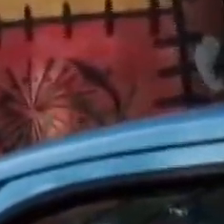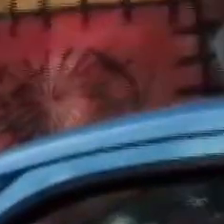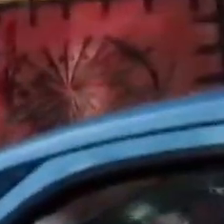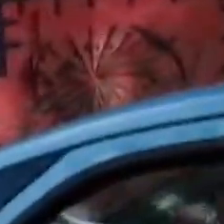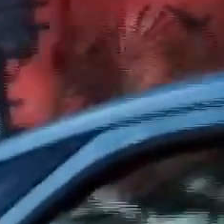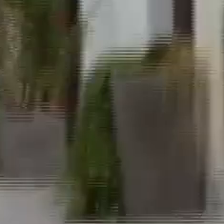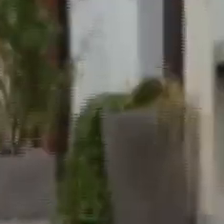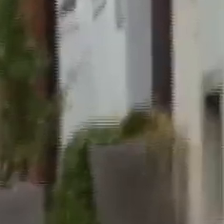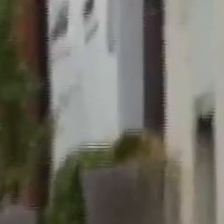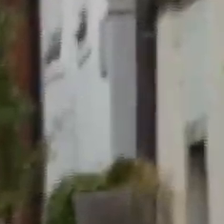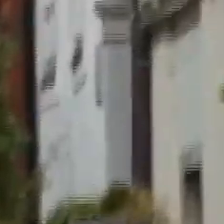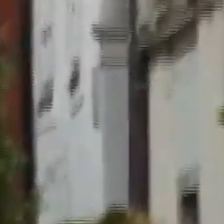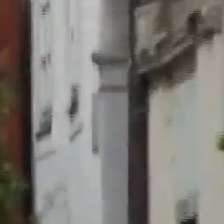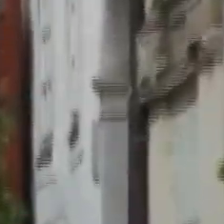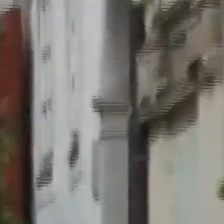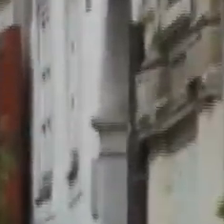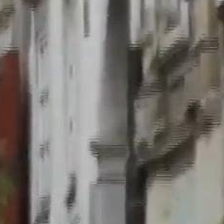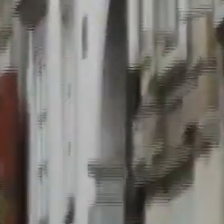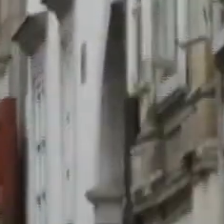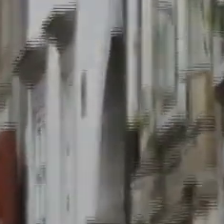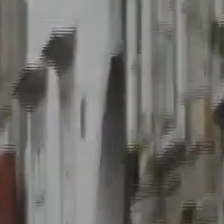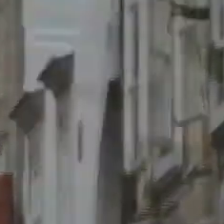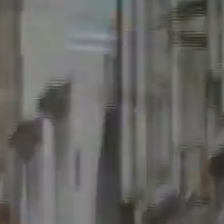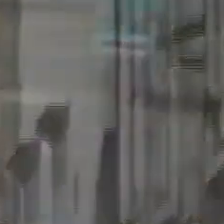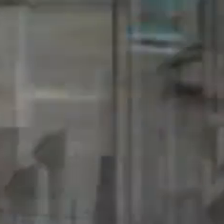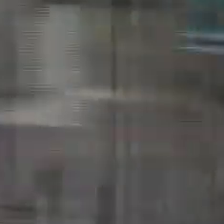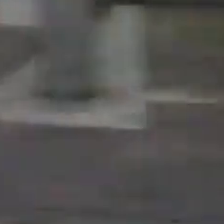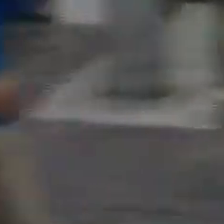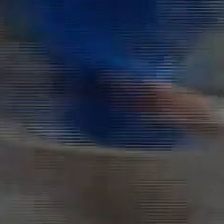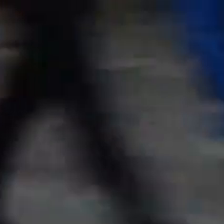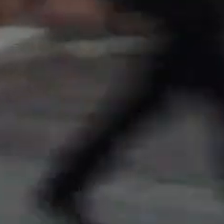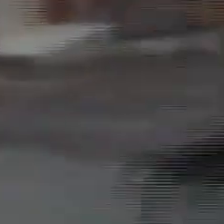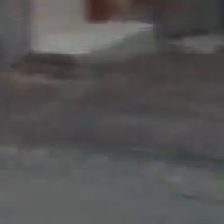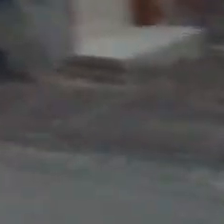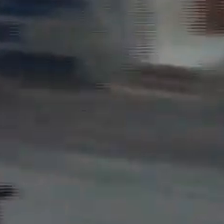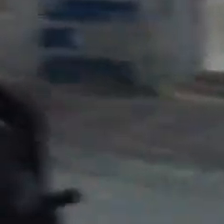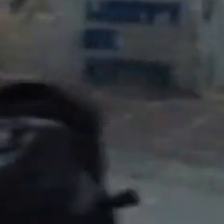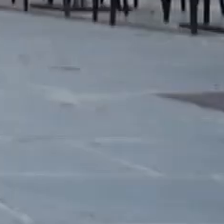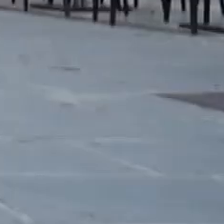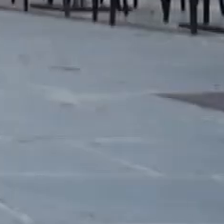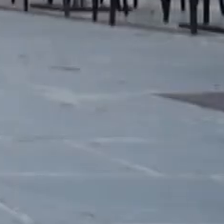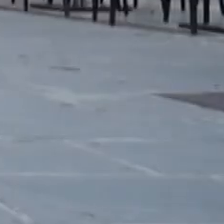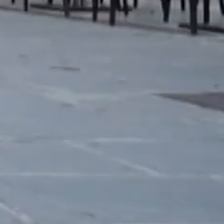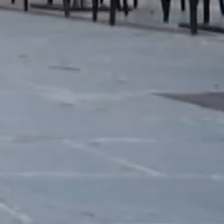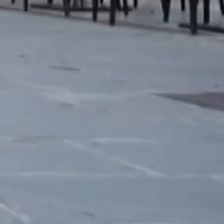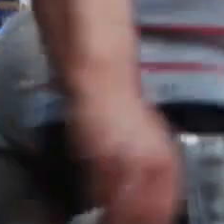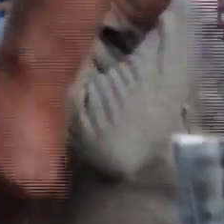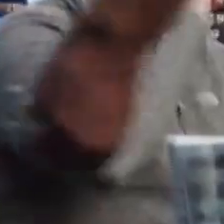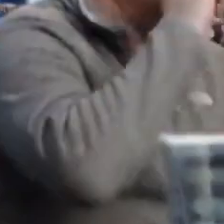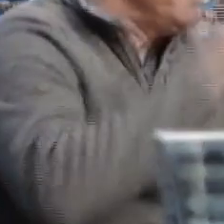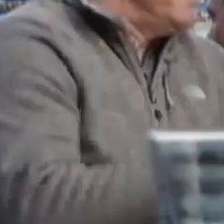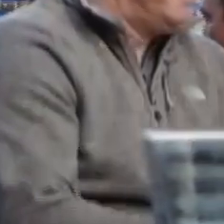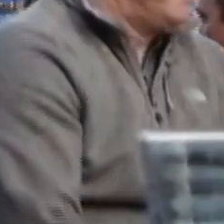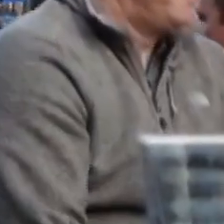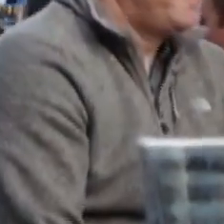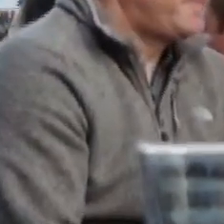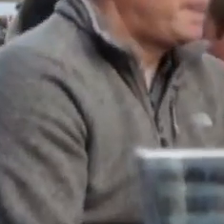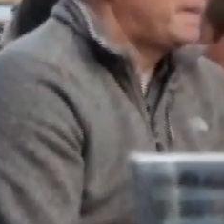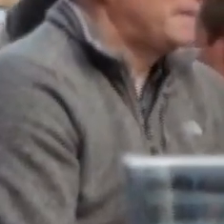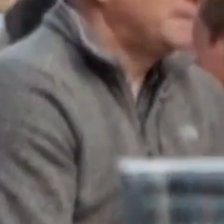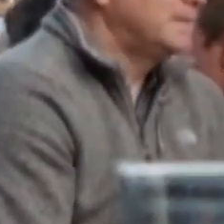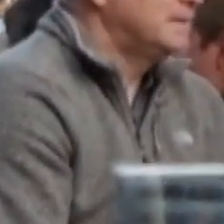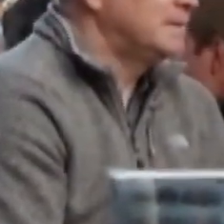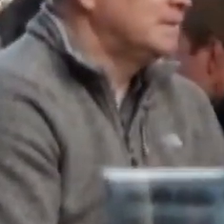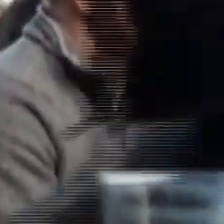juntos. Ljubljana tiene unos 300.000 habitantes y es la ciudad más grande de Eslovenia. Hasta ahora tocar en la calle ha sido